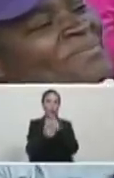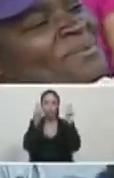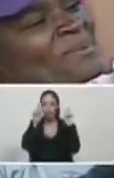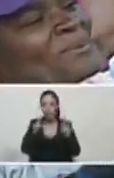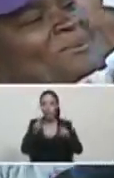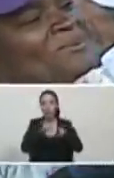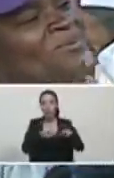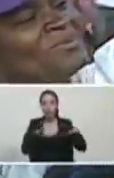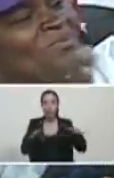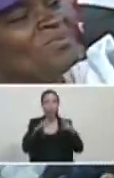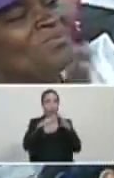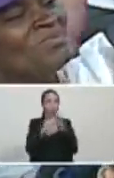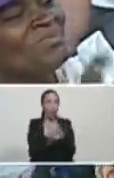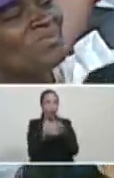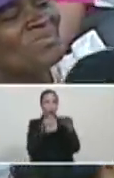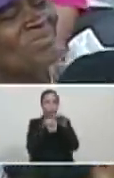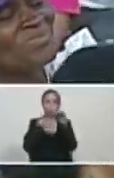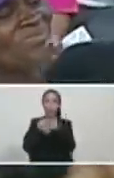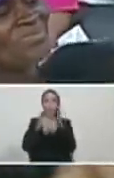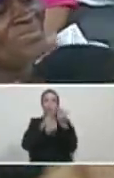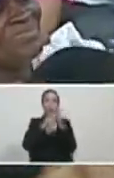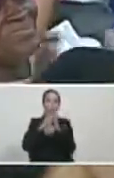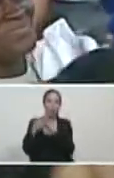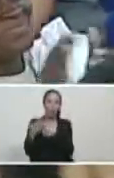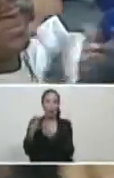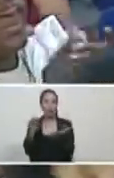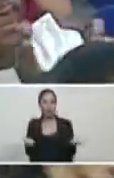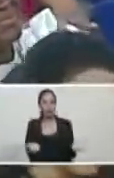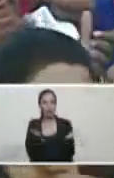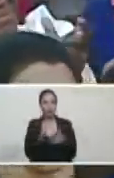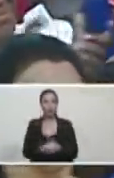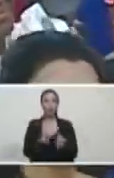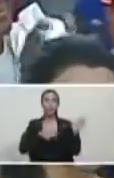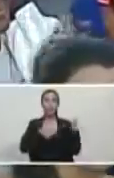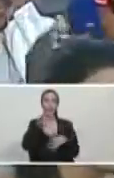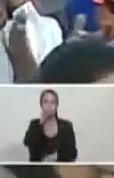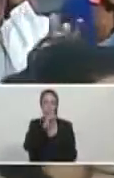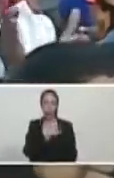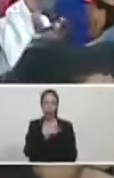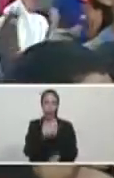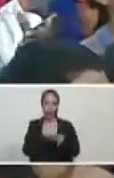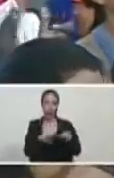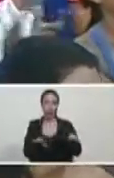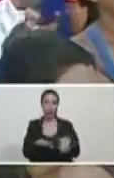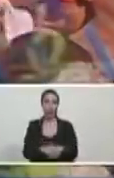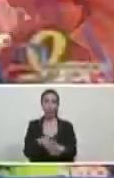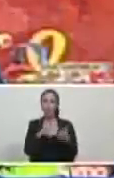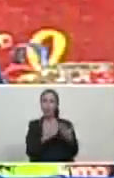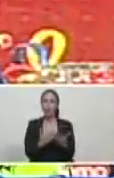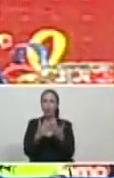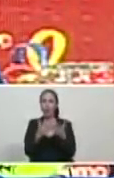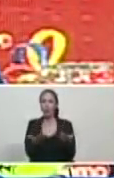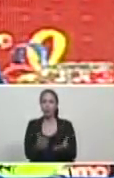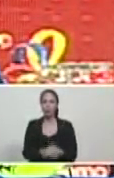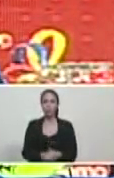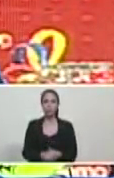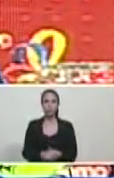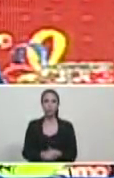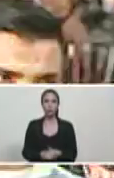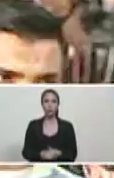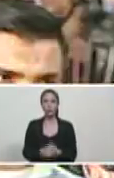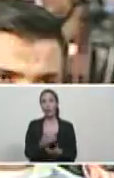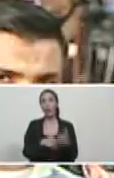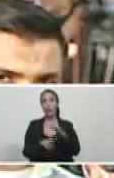niñas de los barrios en todo el país. Escarle tiene 13 años. Escarle, ¿qué estás estudiando? Estoy